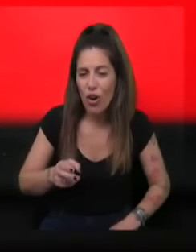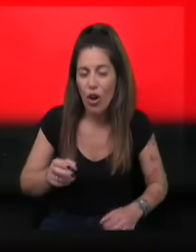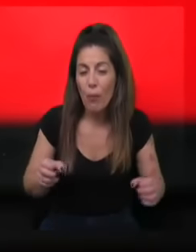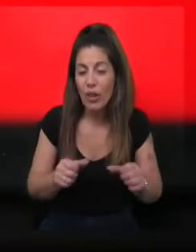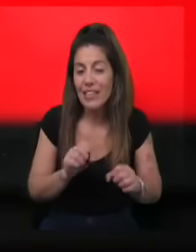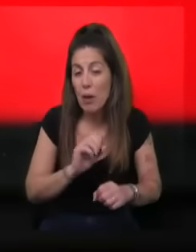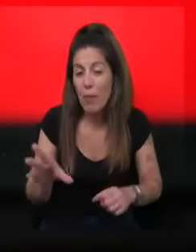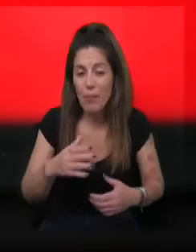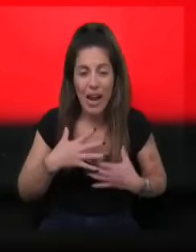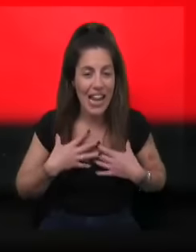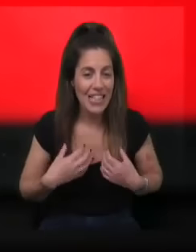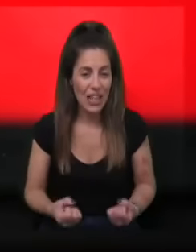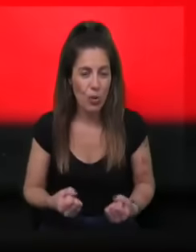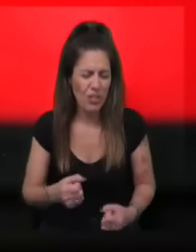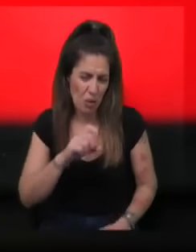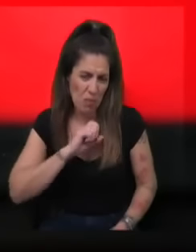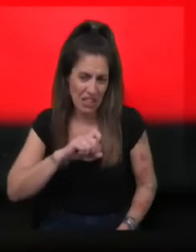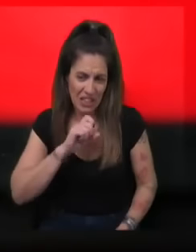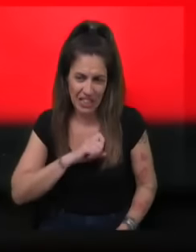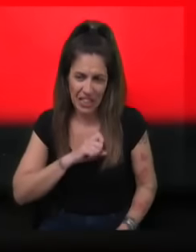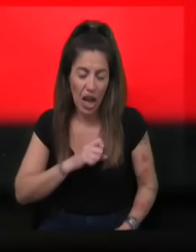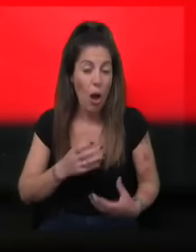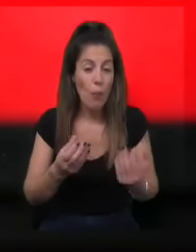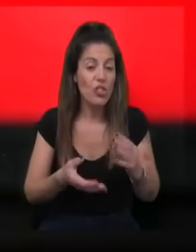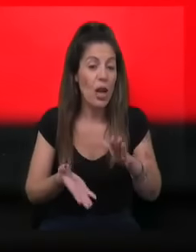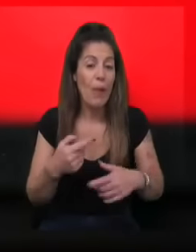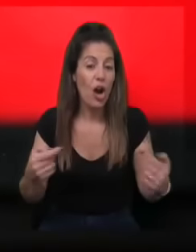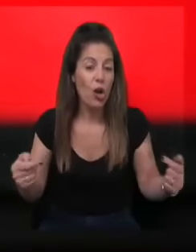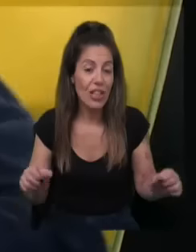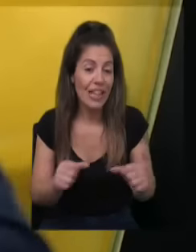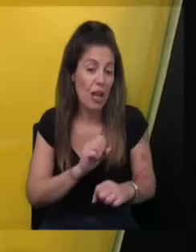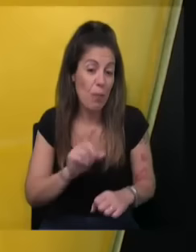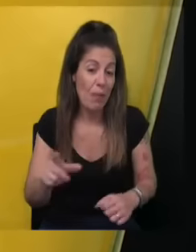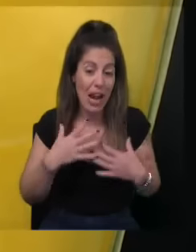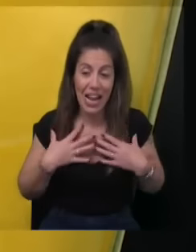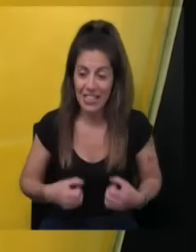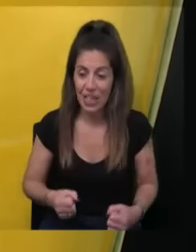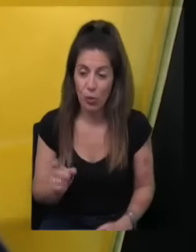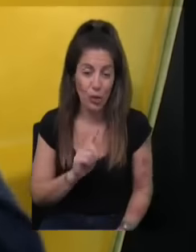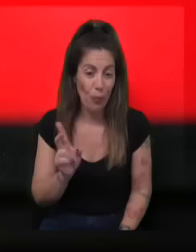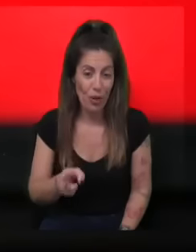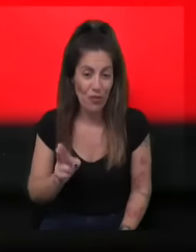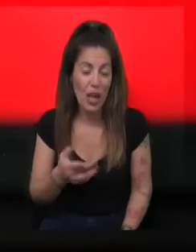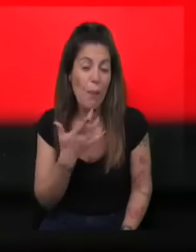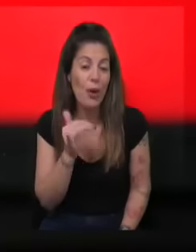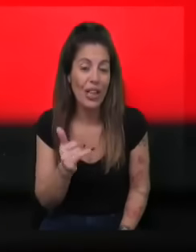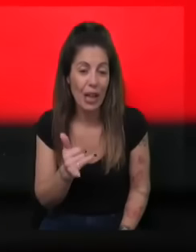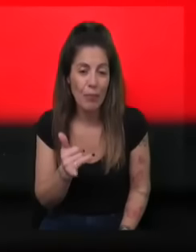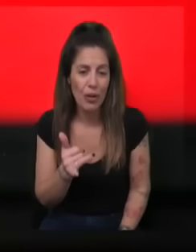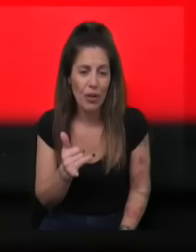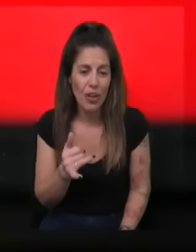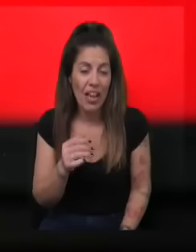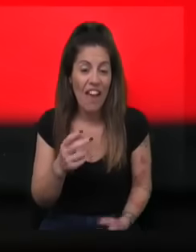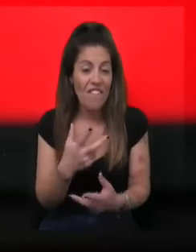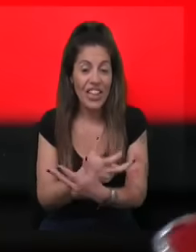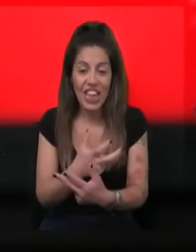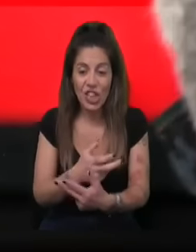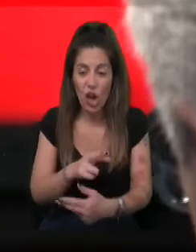para la salud eso es mentira porque porque hay muchas más cosas que hacen mal para la salud no están prohibidas por ejemplo el veneno de ratas no está